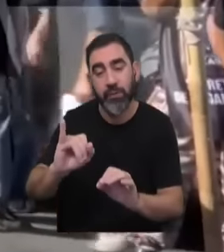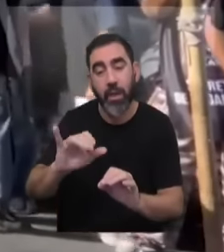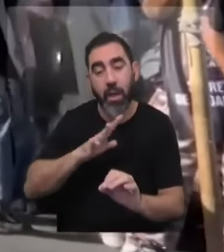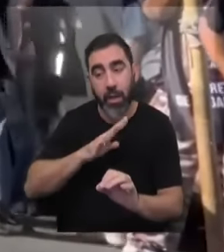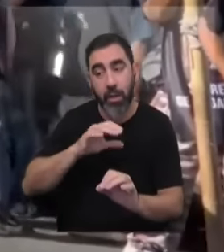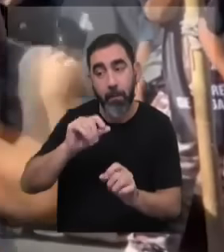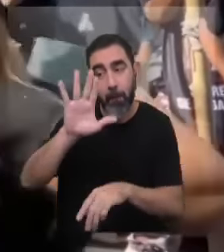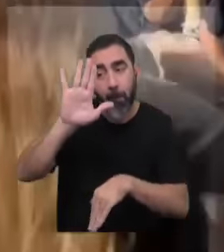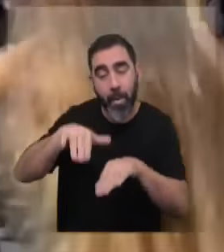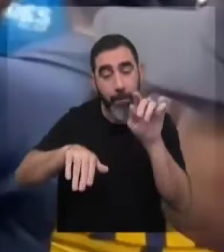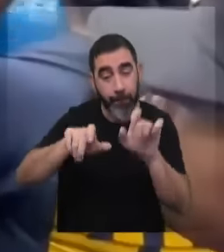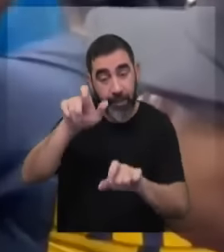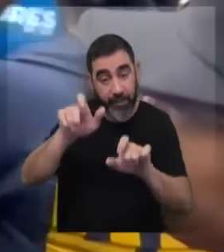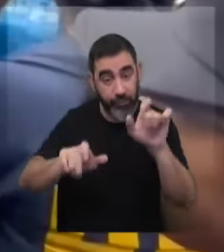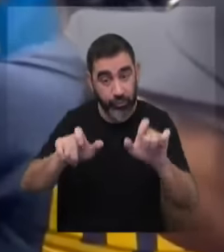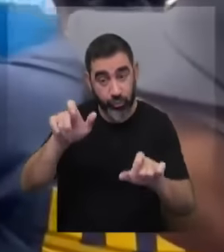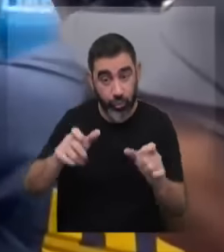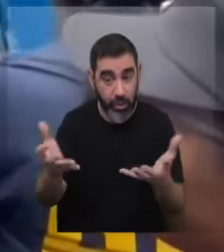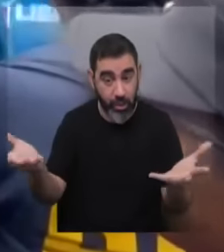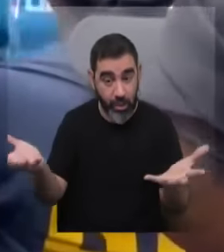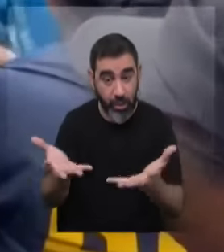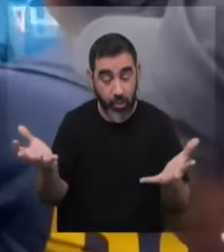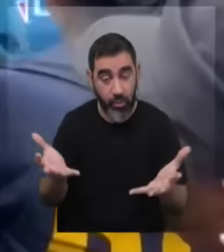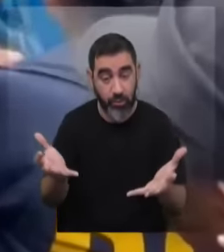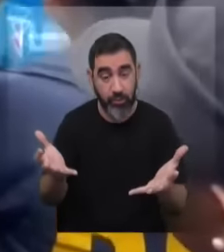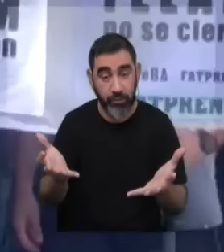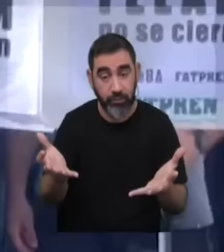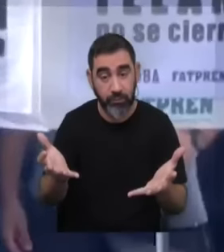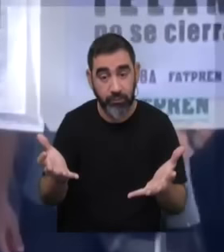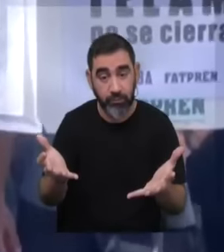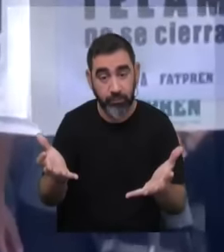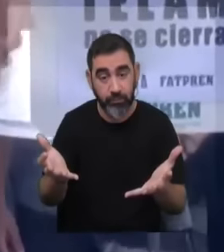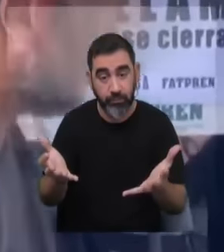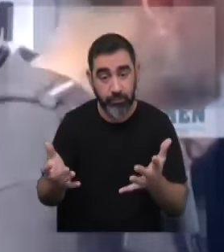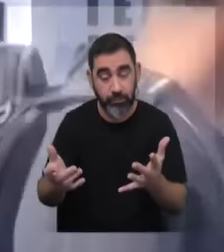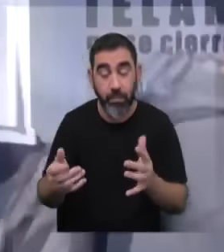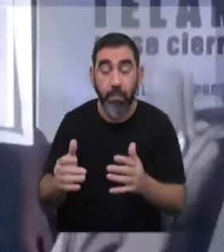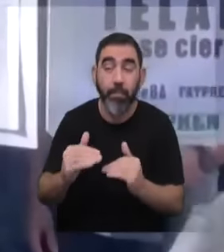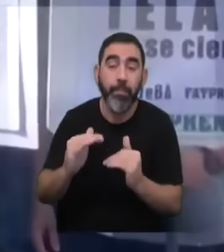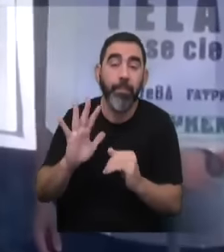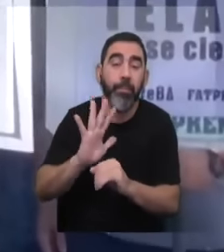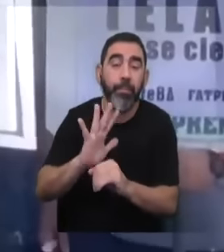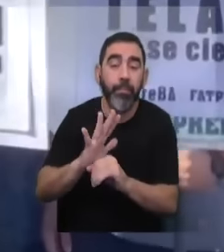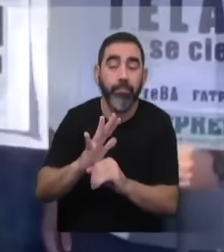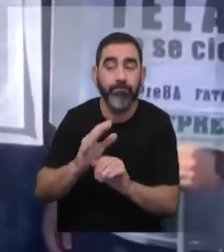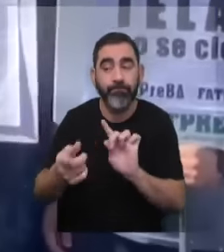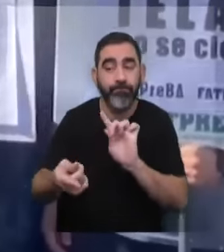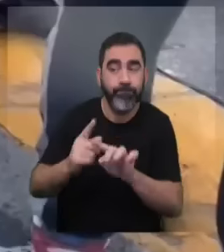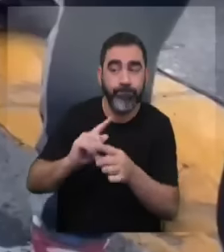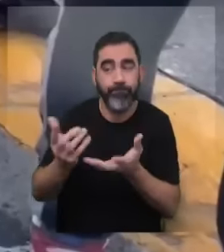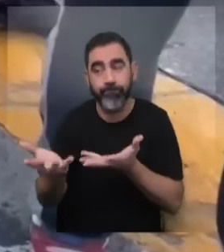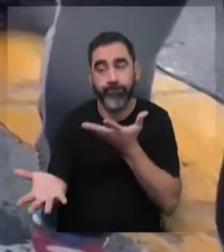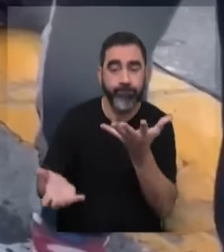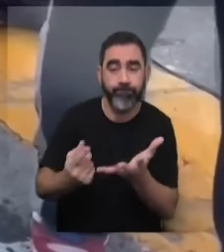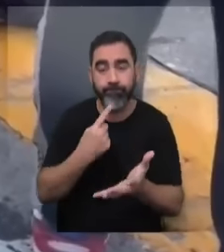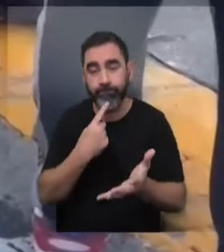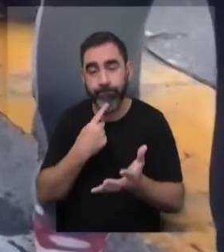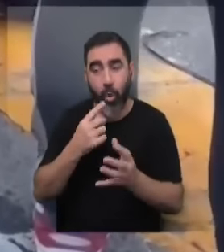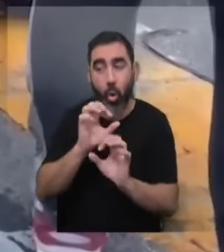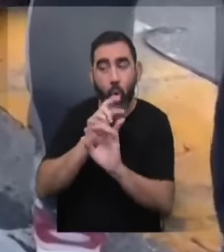de la ciudadanía que empiezan a tener una relación por lo menos ambigua cuando no de puro